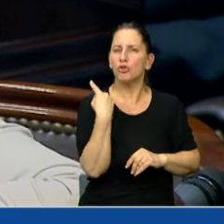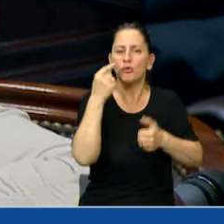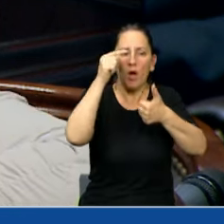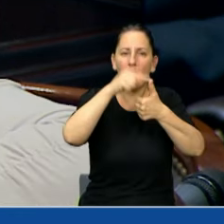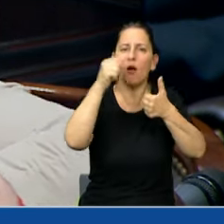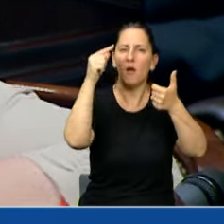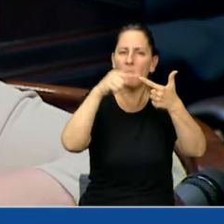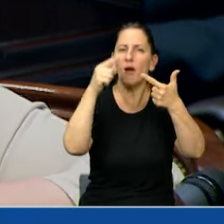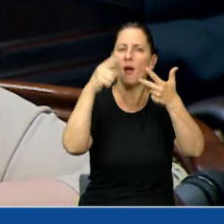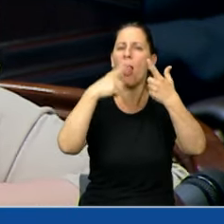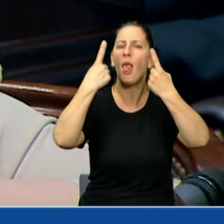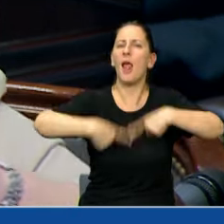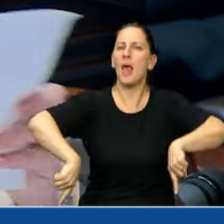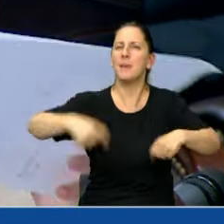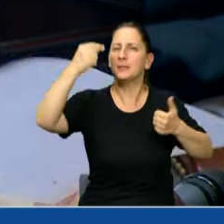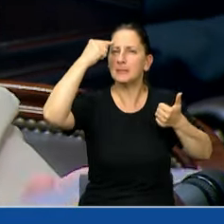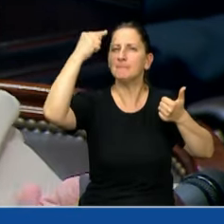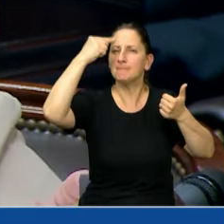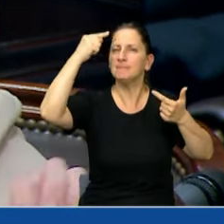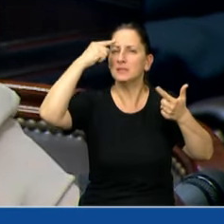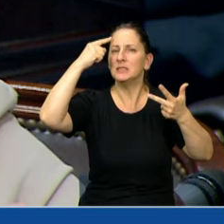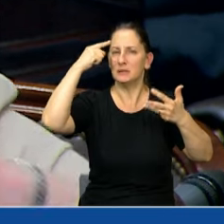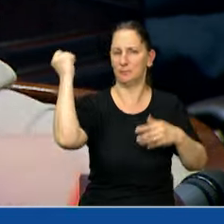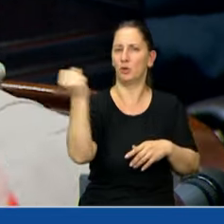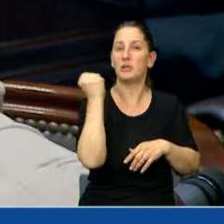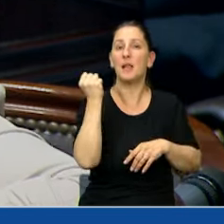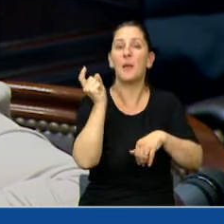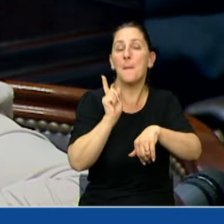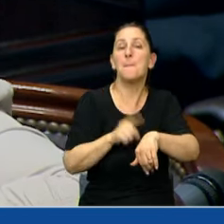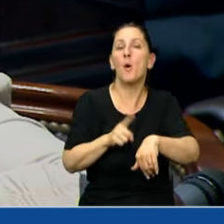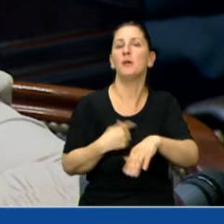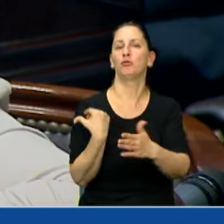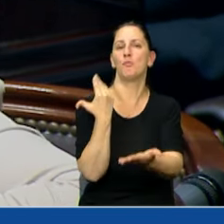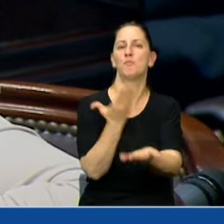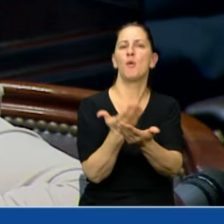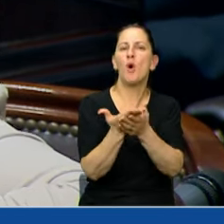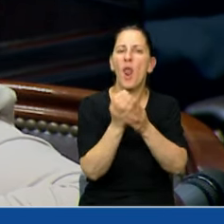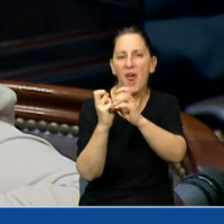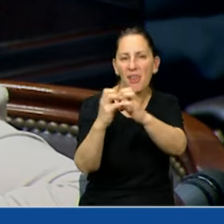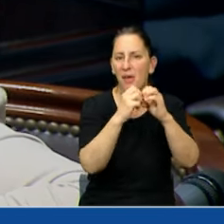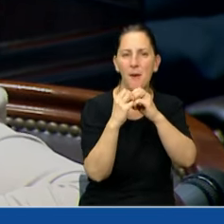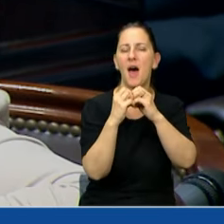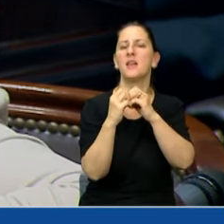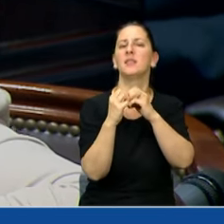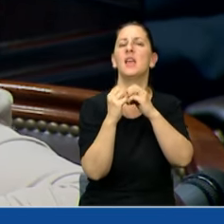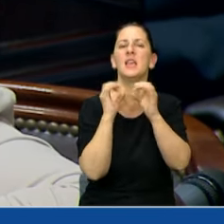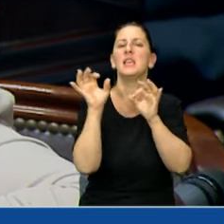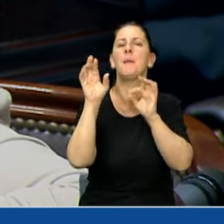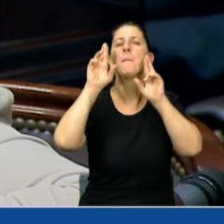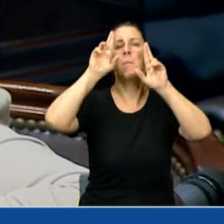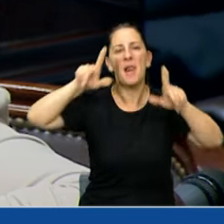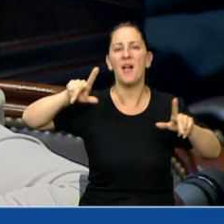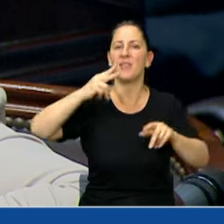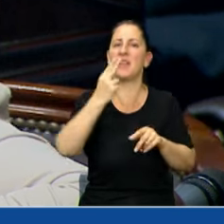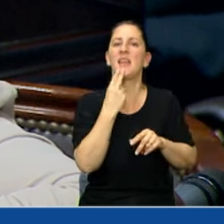estos elementos en consideración Al momento de plantear estas discusiones y al momento de presentar un plan